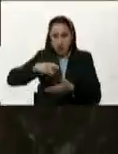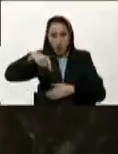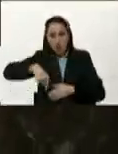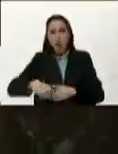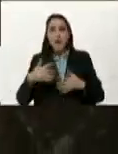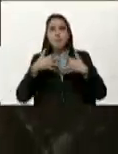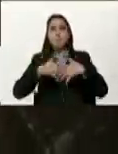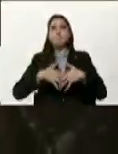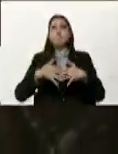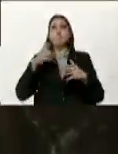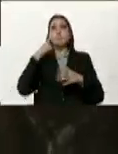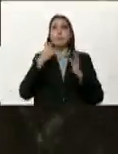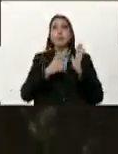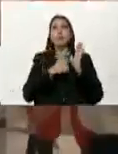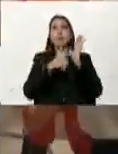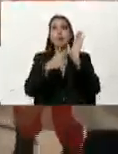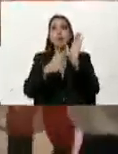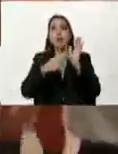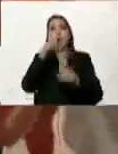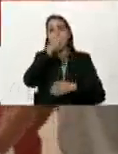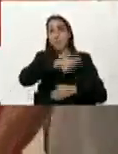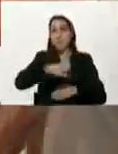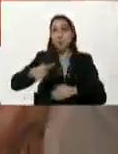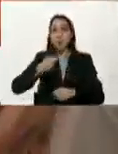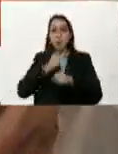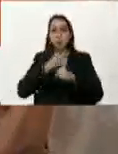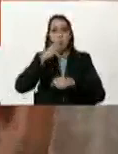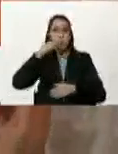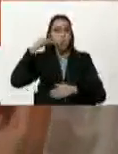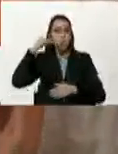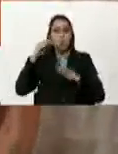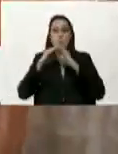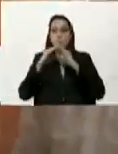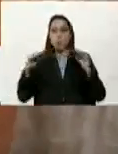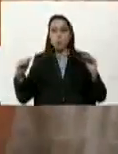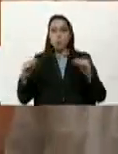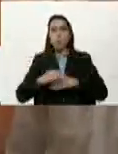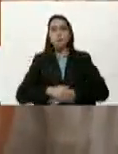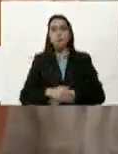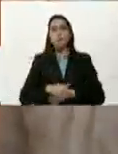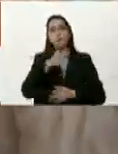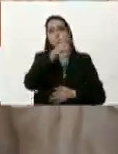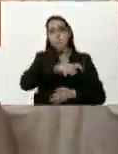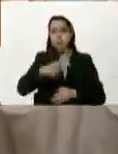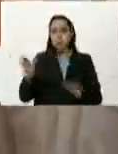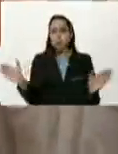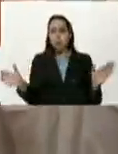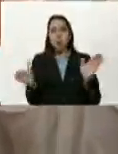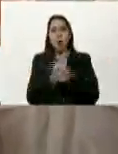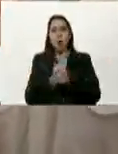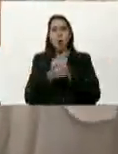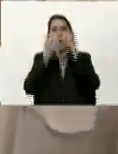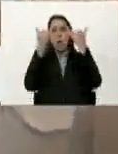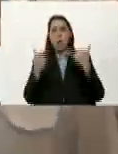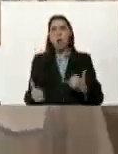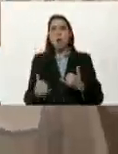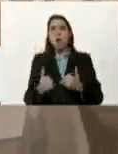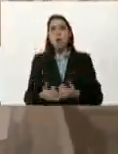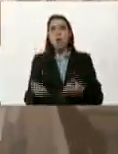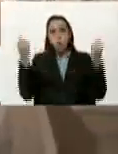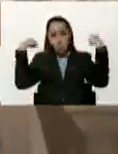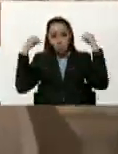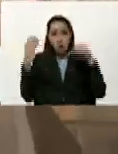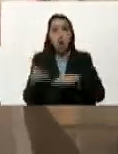presidente mire aquí se ven los trabajadores mujeres hombres todos y todos gente compañeros de aquí compañero que fueron entrenados